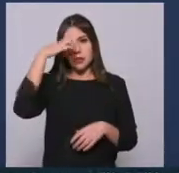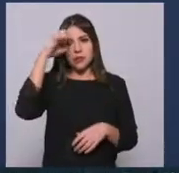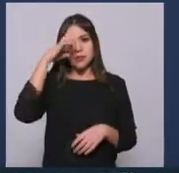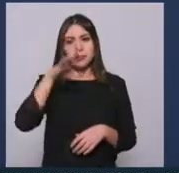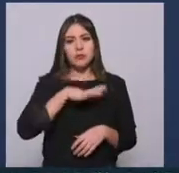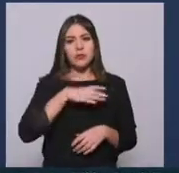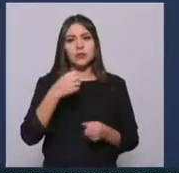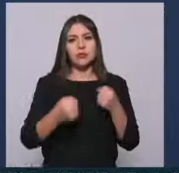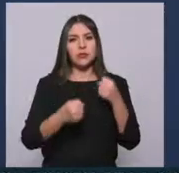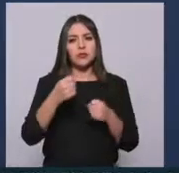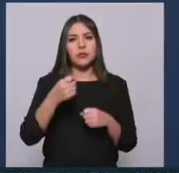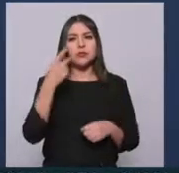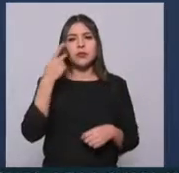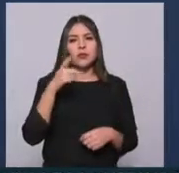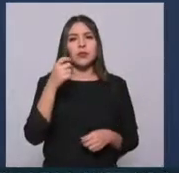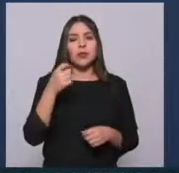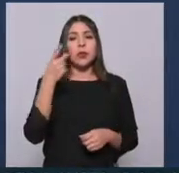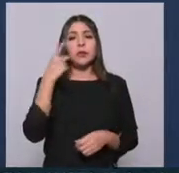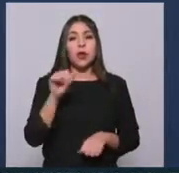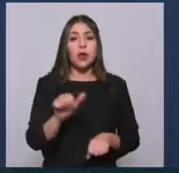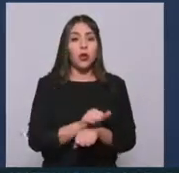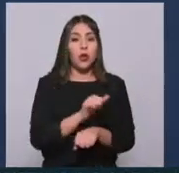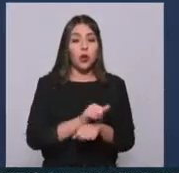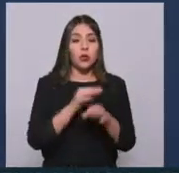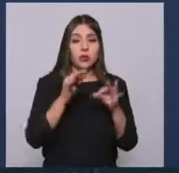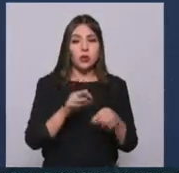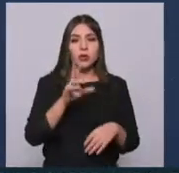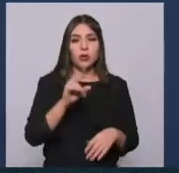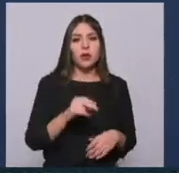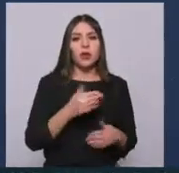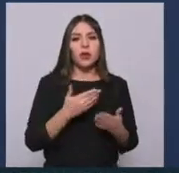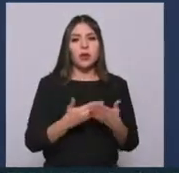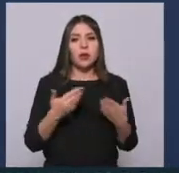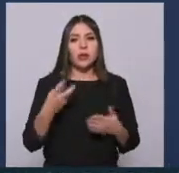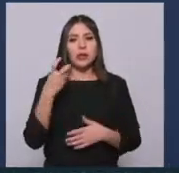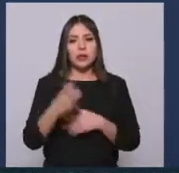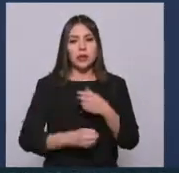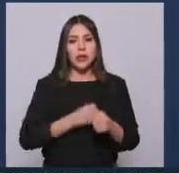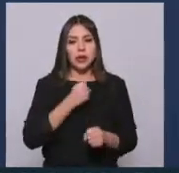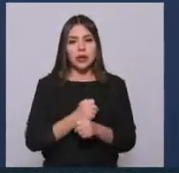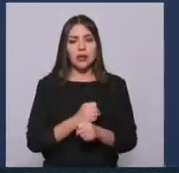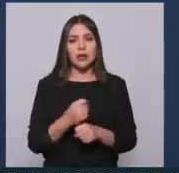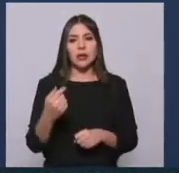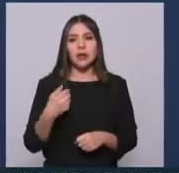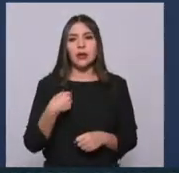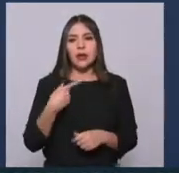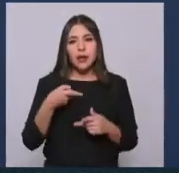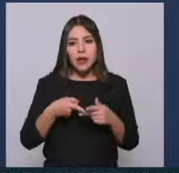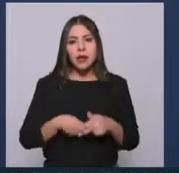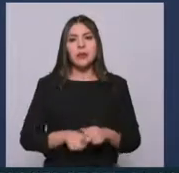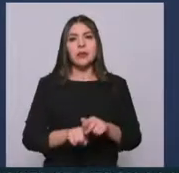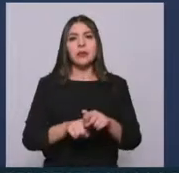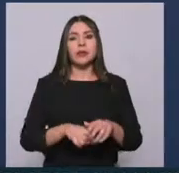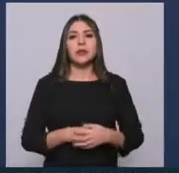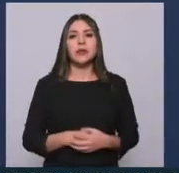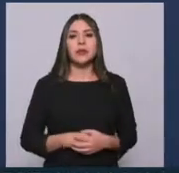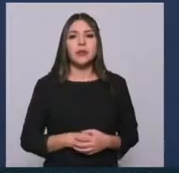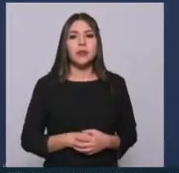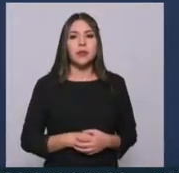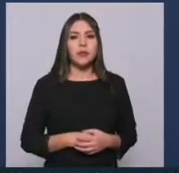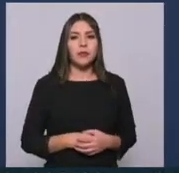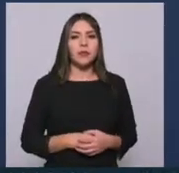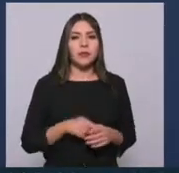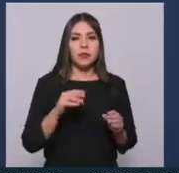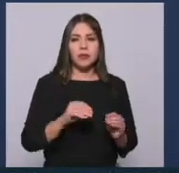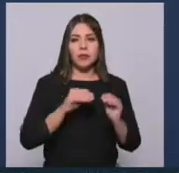el automovilismo, pero no tanto en los coches como tal. De hecho, este año ya, como tú dijiste, estoy debutando. El brinco fue algo